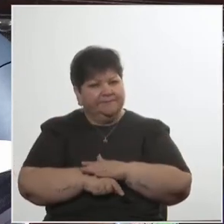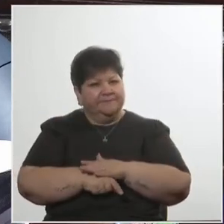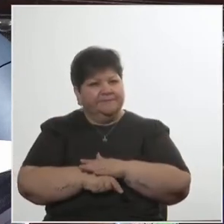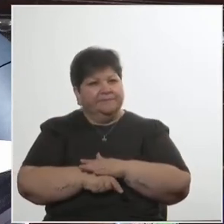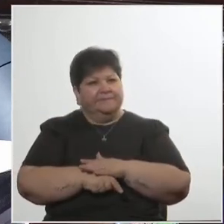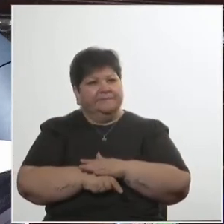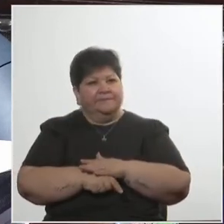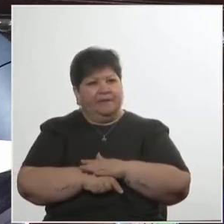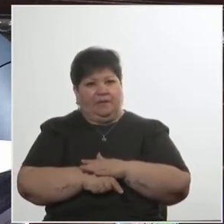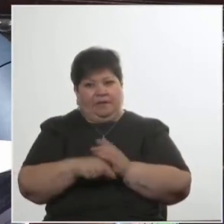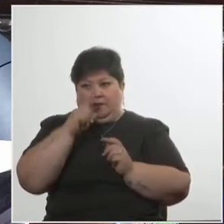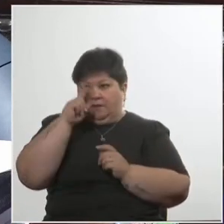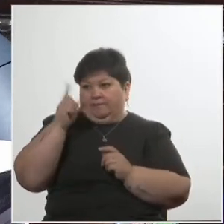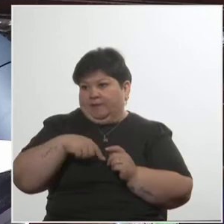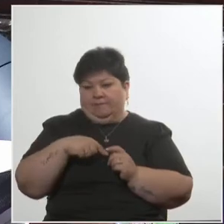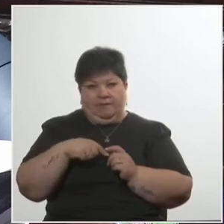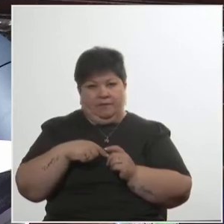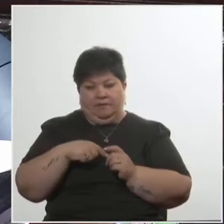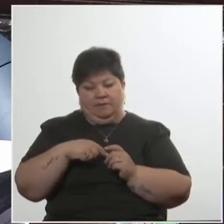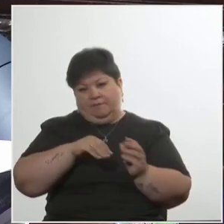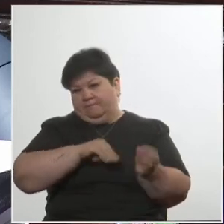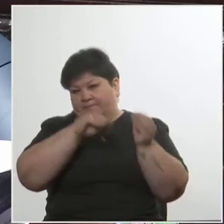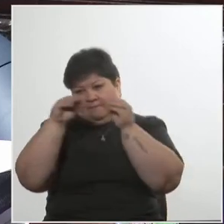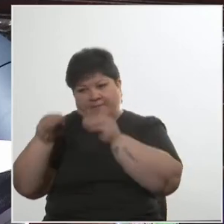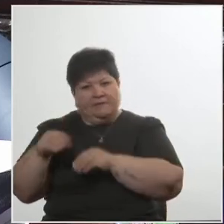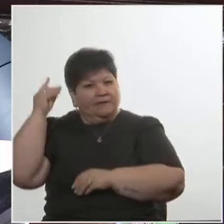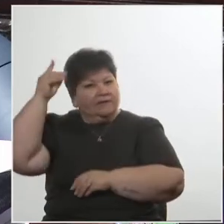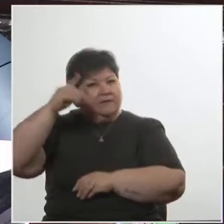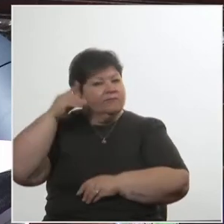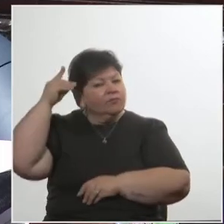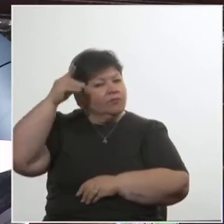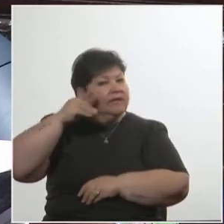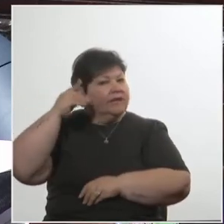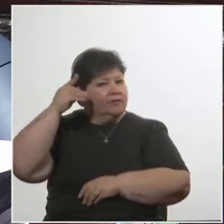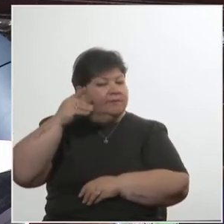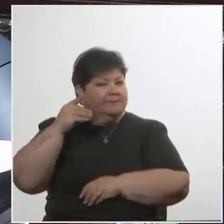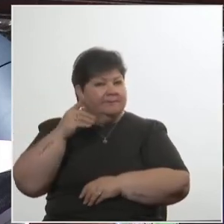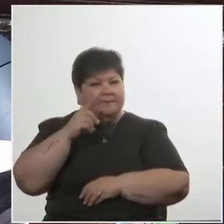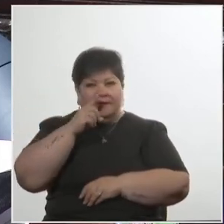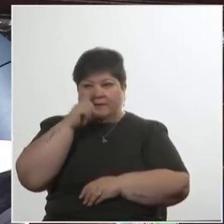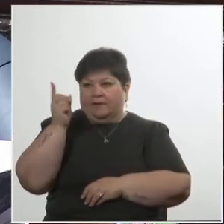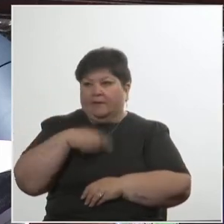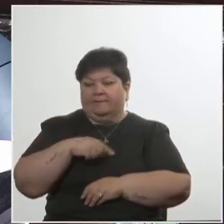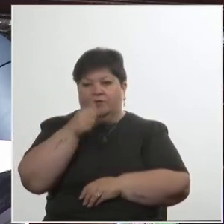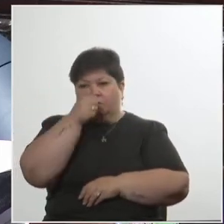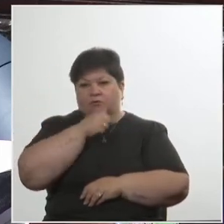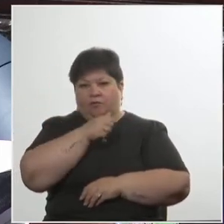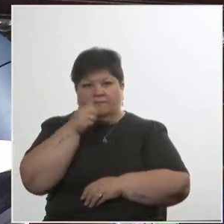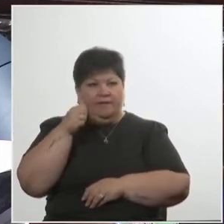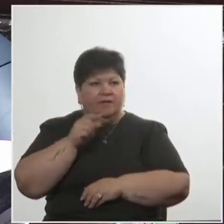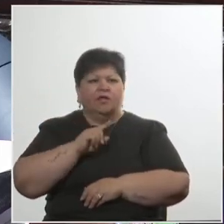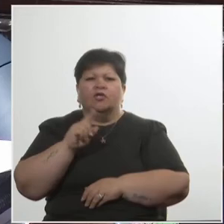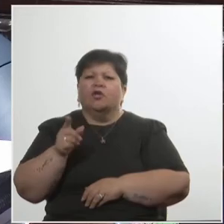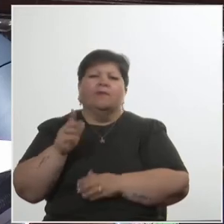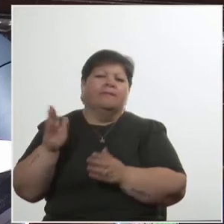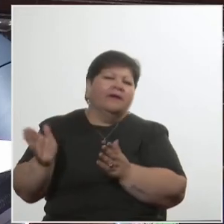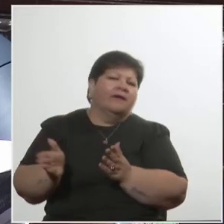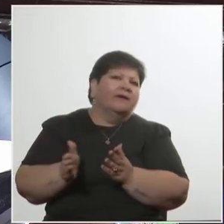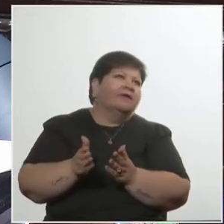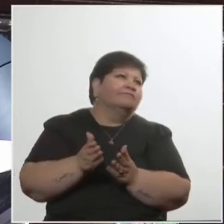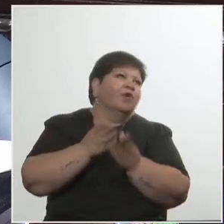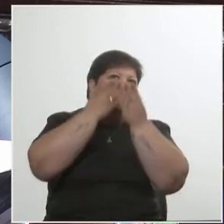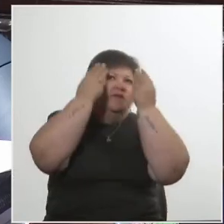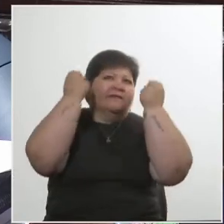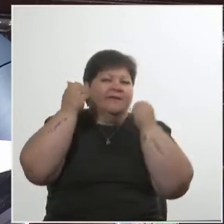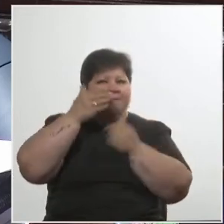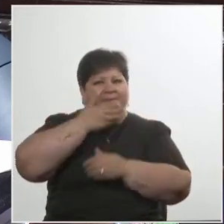a este e inmediatamente mandarlo a diputados se pudiera finalmente resolver no perder vuelta a la página porque eso